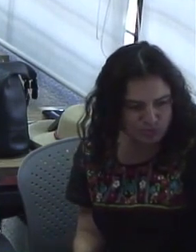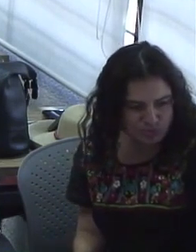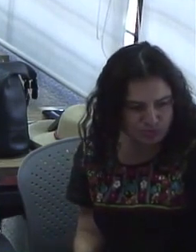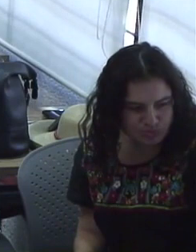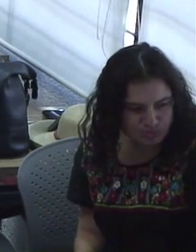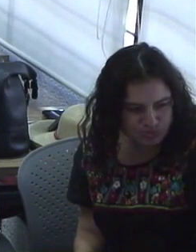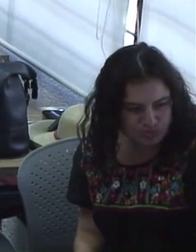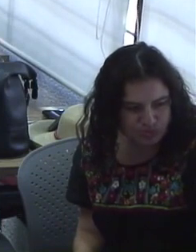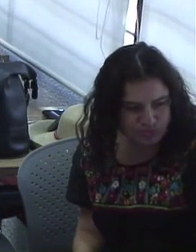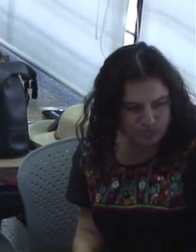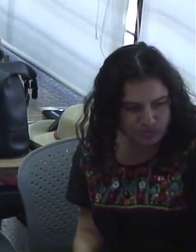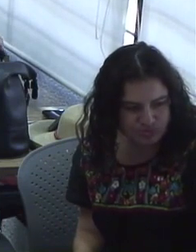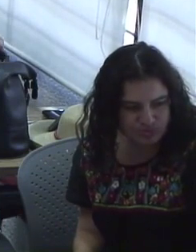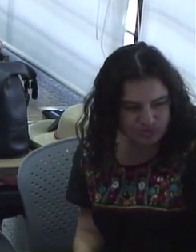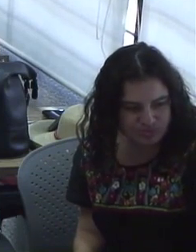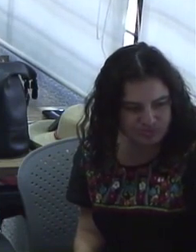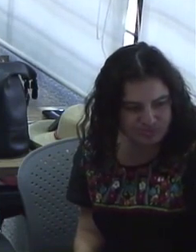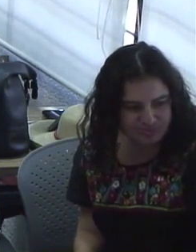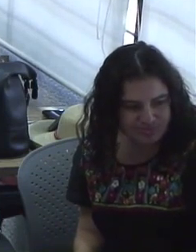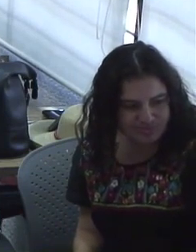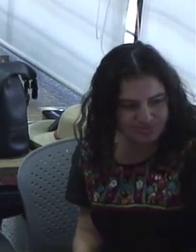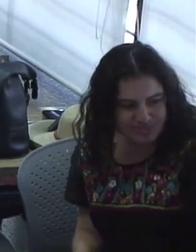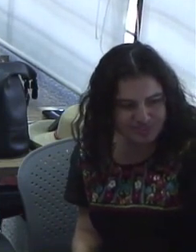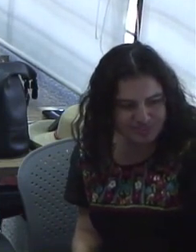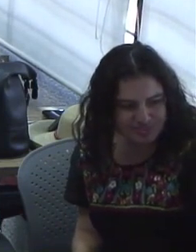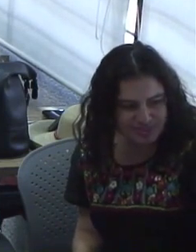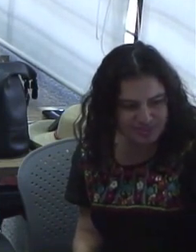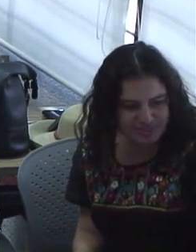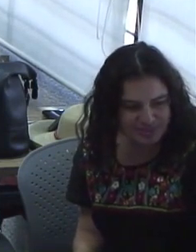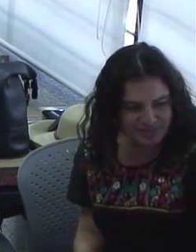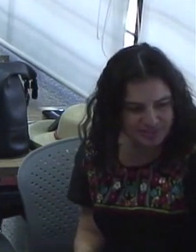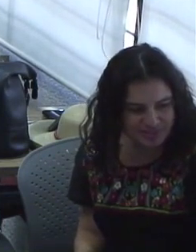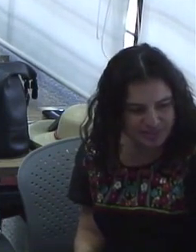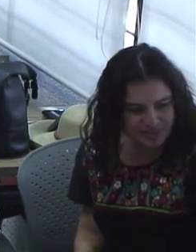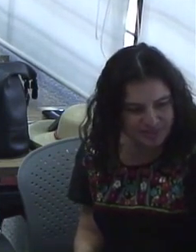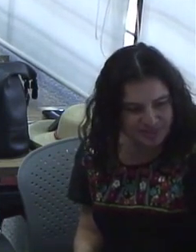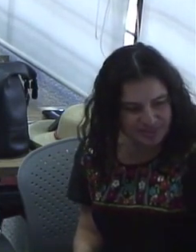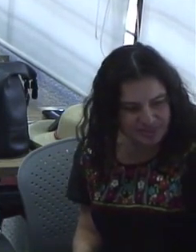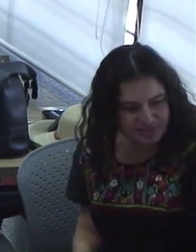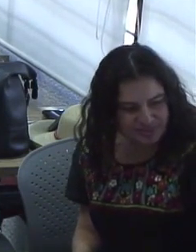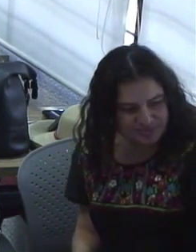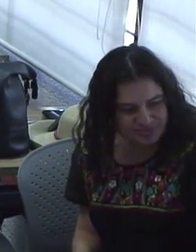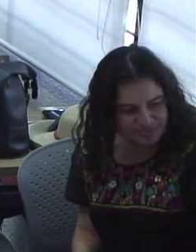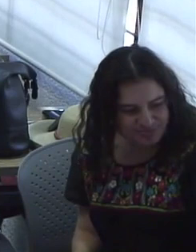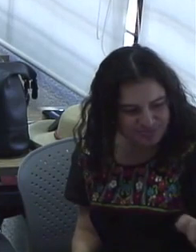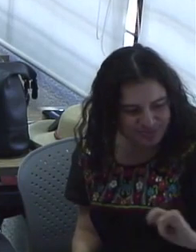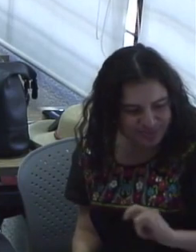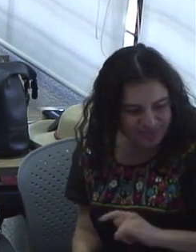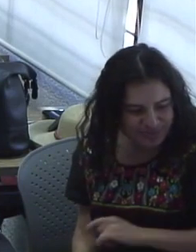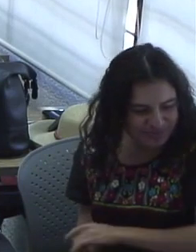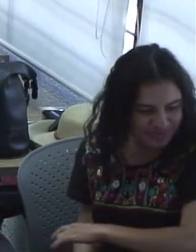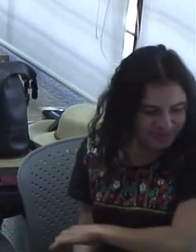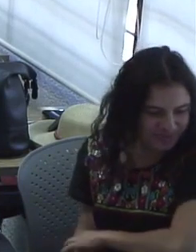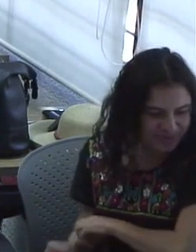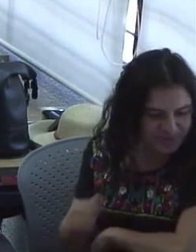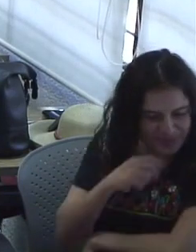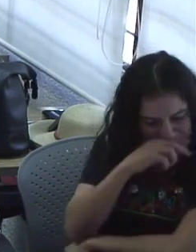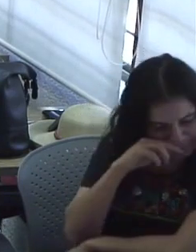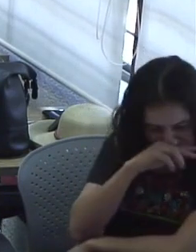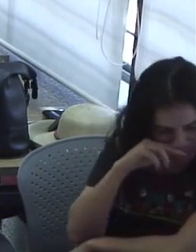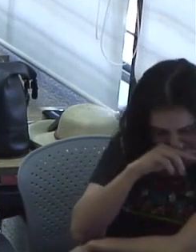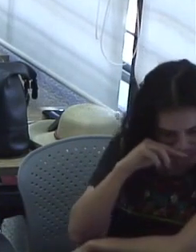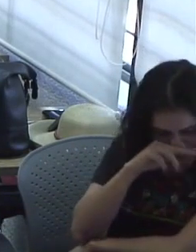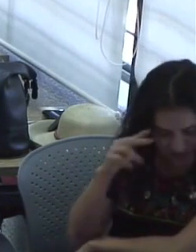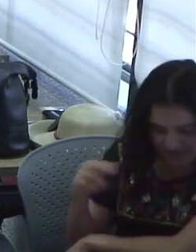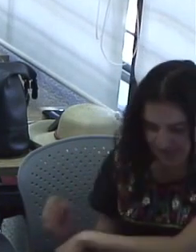radica la diversidad. Y justamente todos vamos siendo o vamos adquiriendo una discapacidad, entonces no